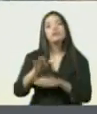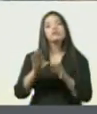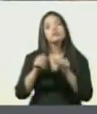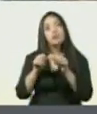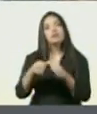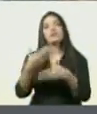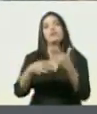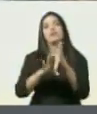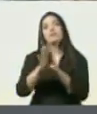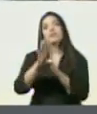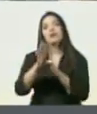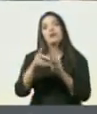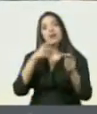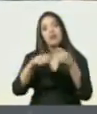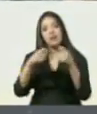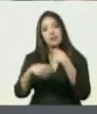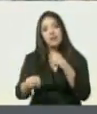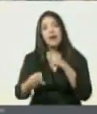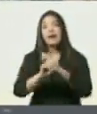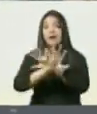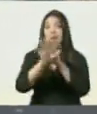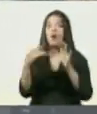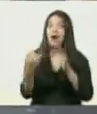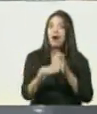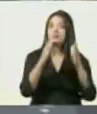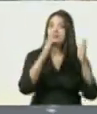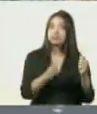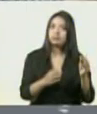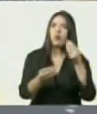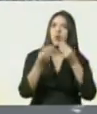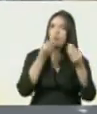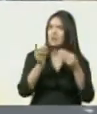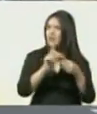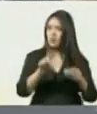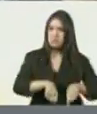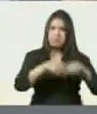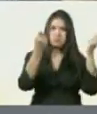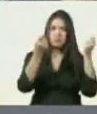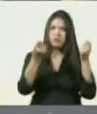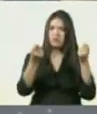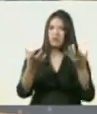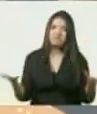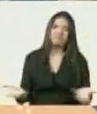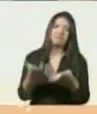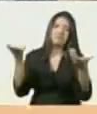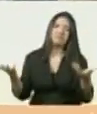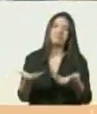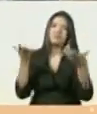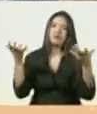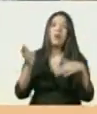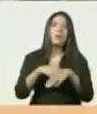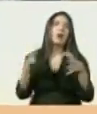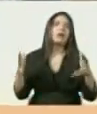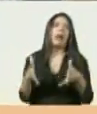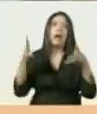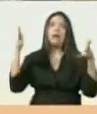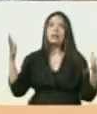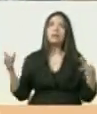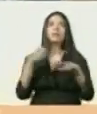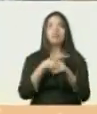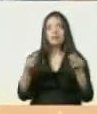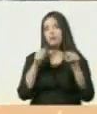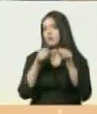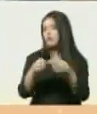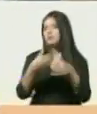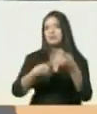avanzando en la distribución. Hay una parte de estos alimentos que no fueron dañados, bueno, por el tamaño de las instalaciones, bueno, vamos a continuar con